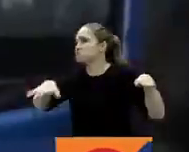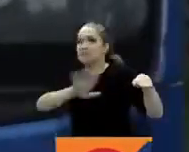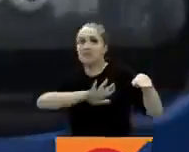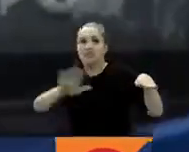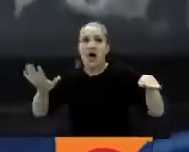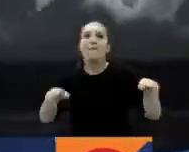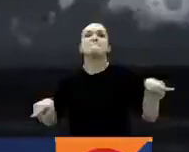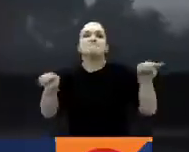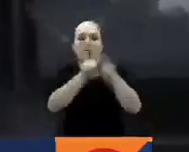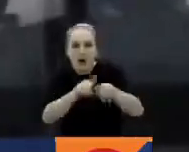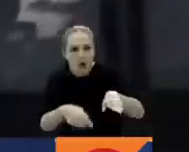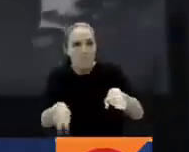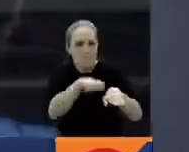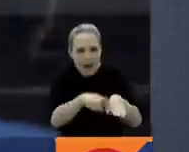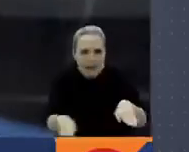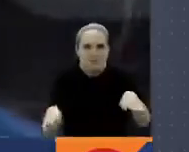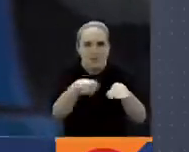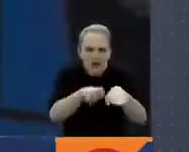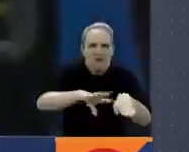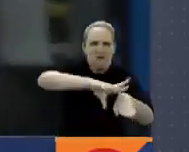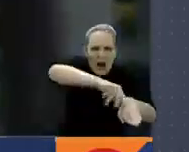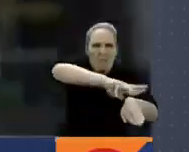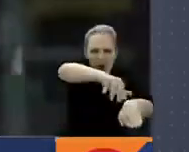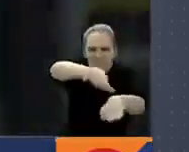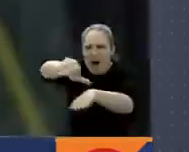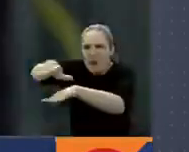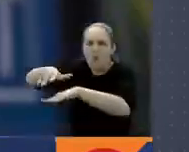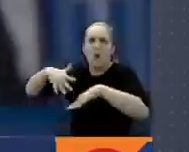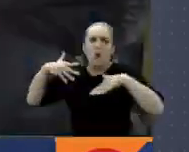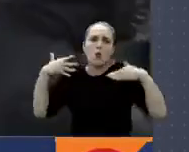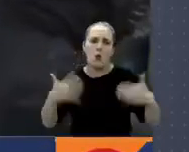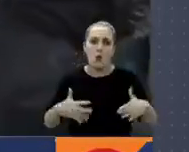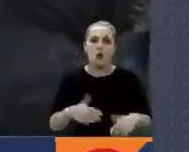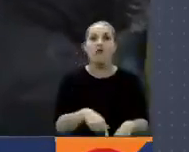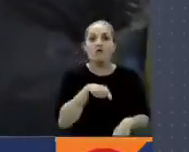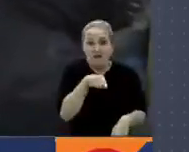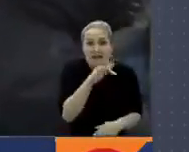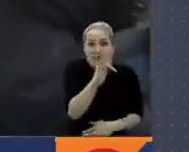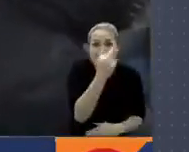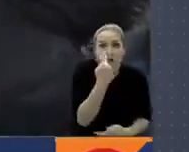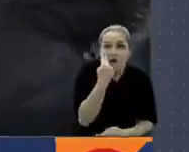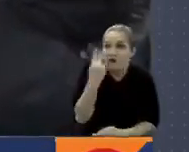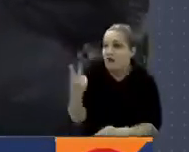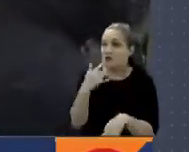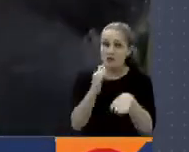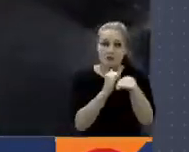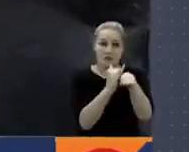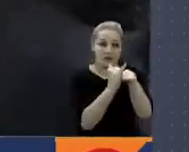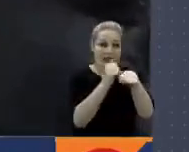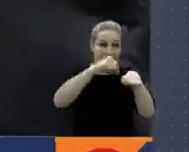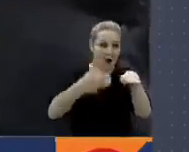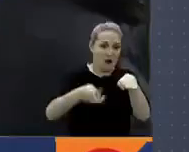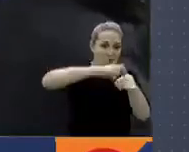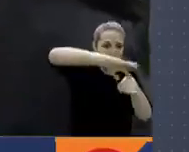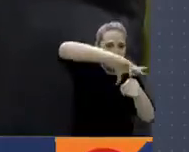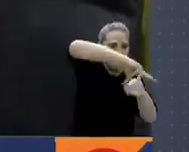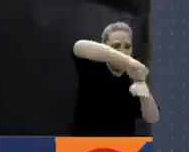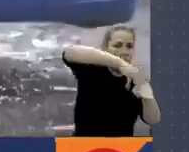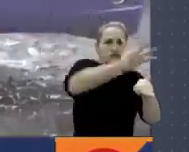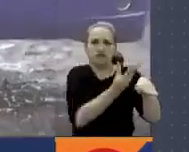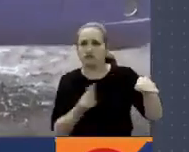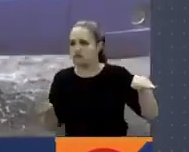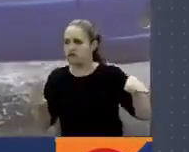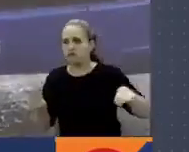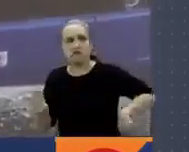mismo procedimiento de manera descarada, como nos decía un testigo, que vuelven y suben a otro SITP y hacen lo mismo a plena luz del